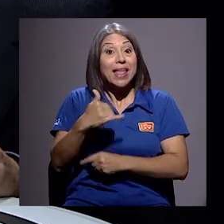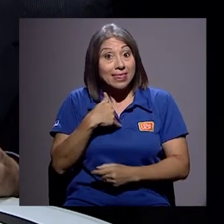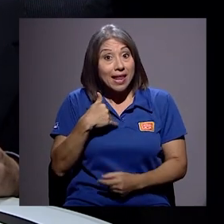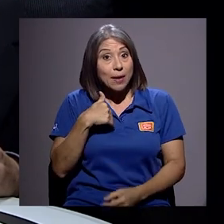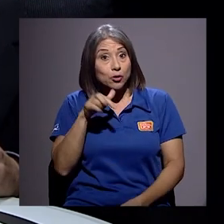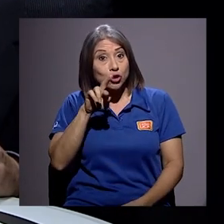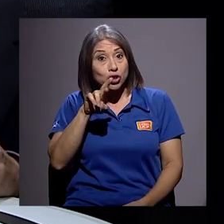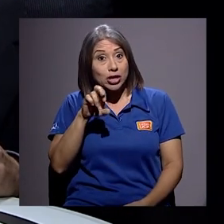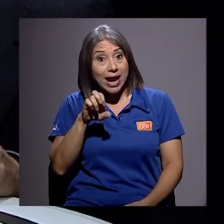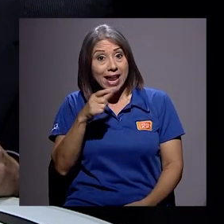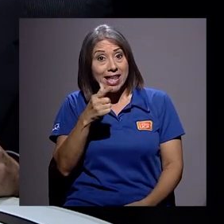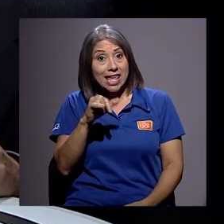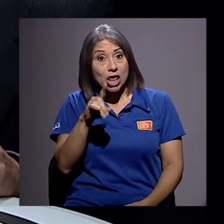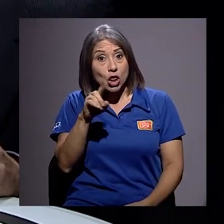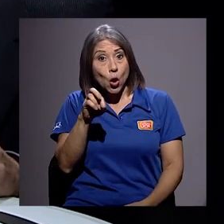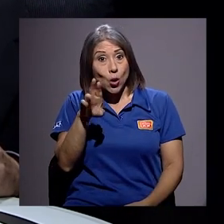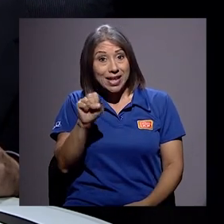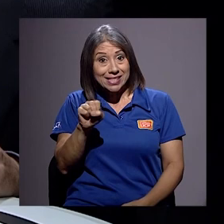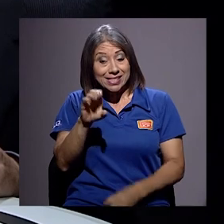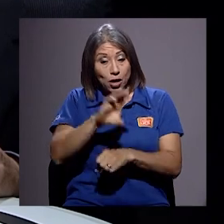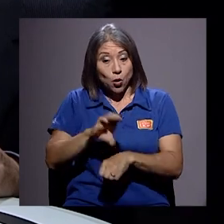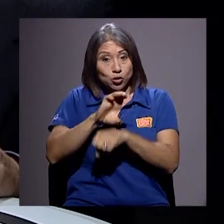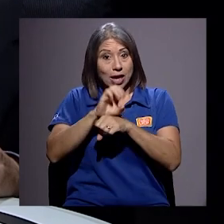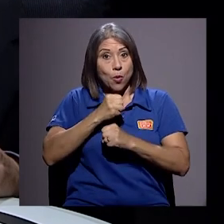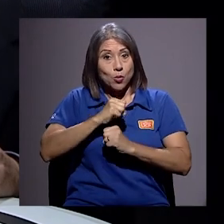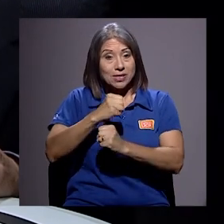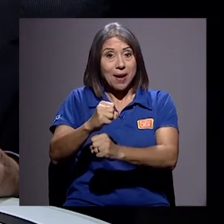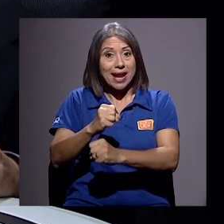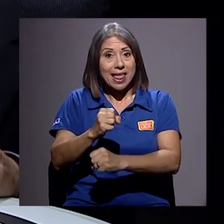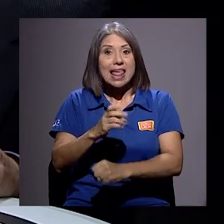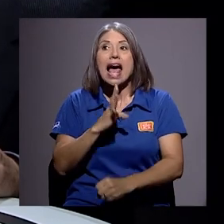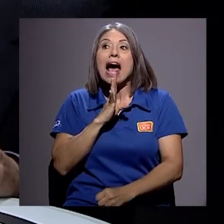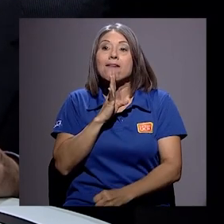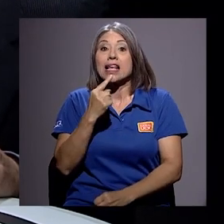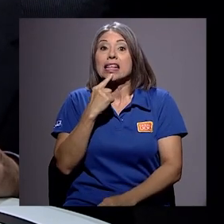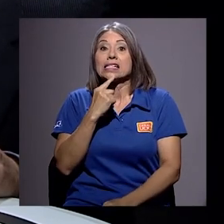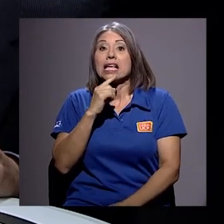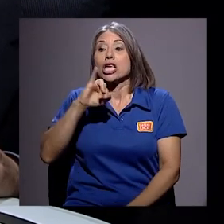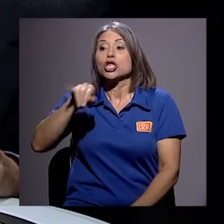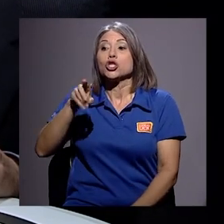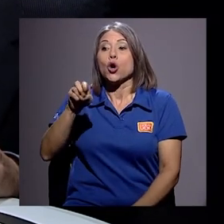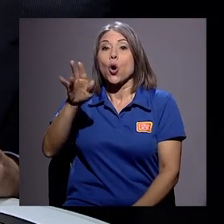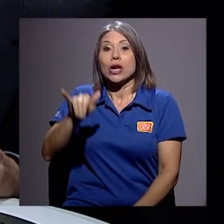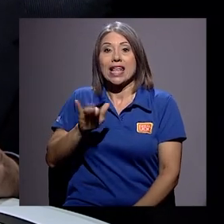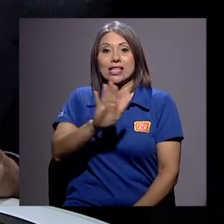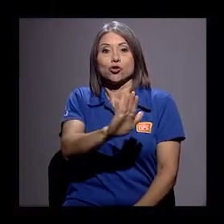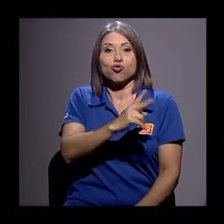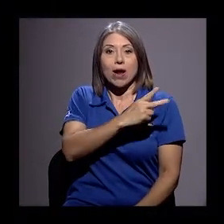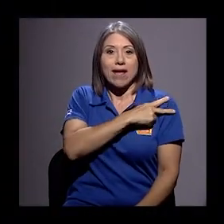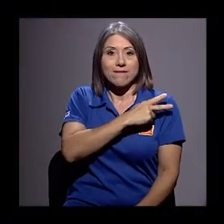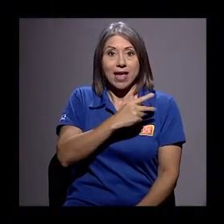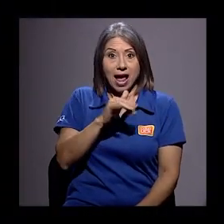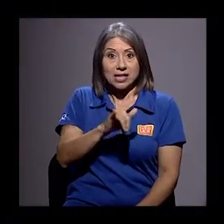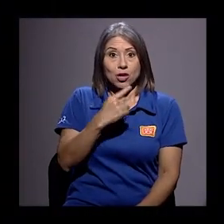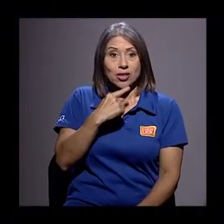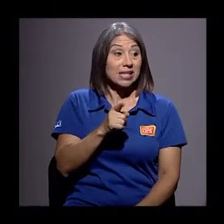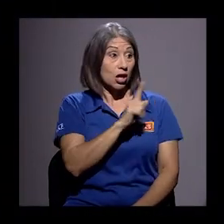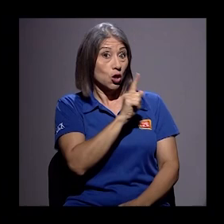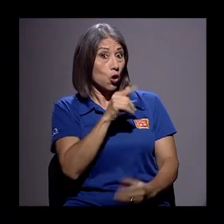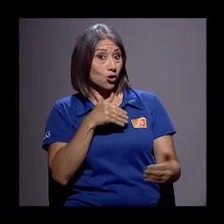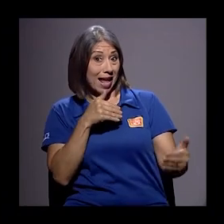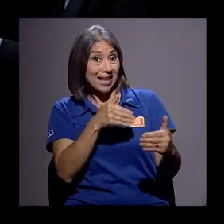sesiones del consejo municipal hablan de que de que johnny es un jefe o era así lo dicen en esos términos no se han acercado a colisión costa